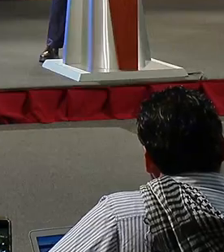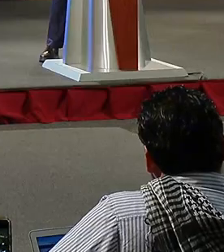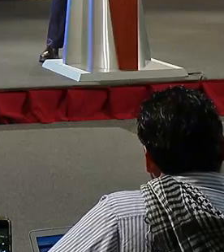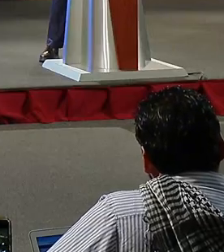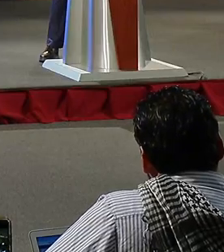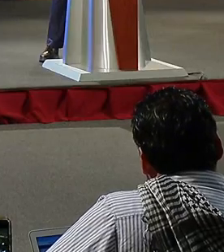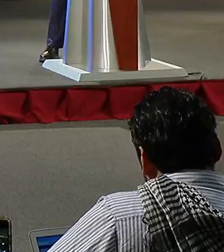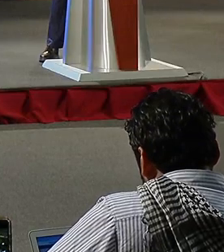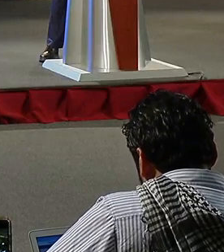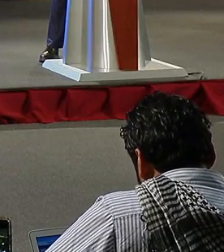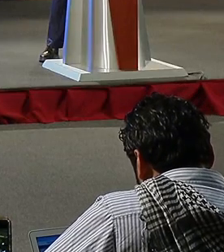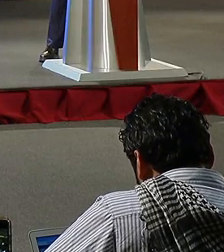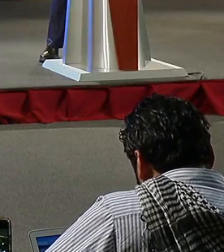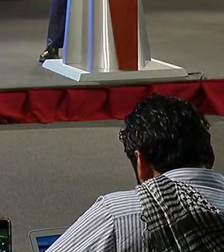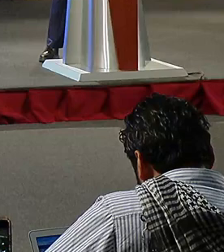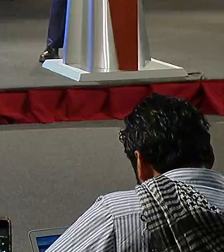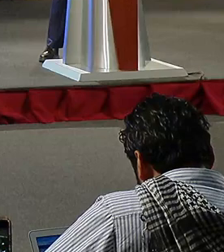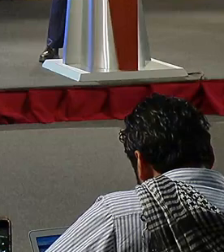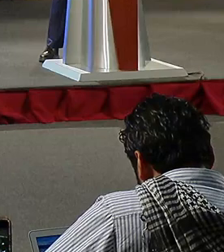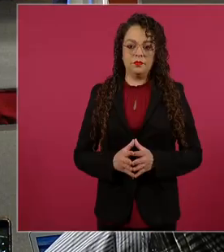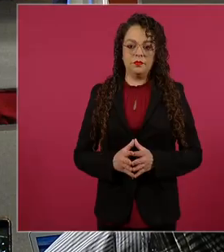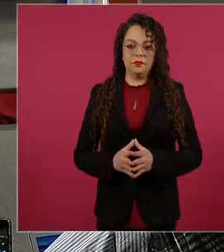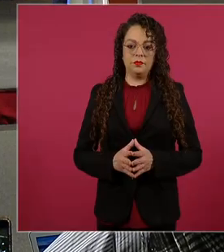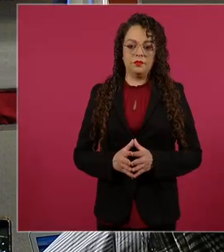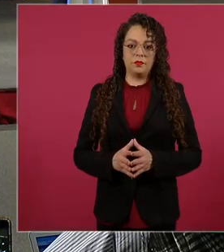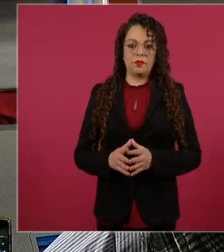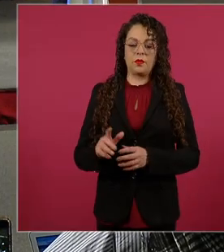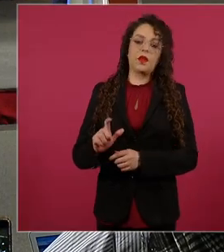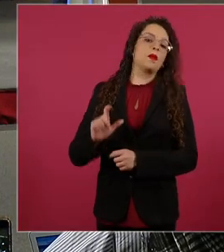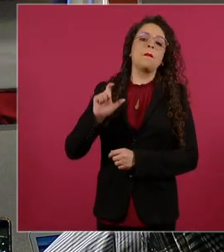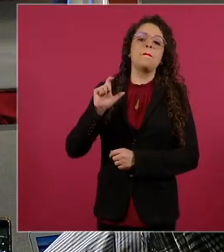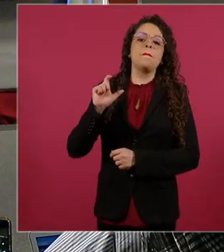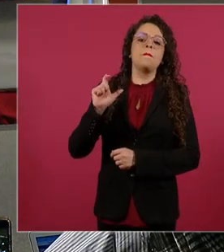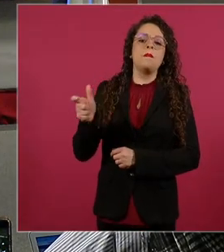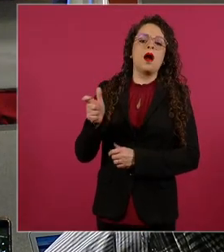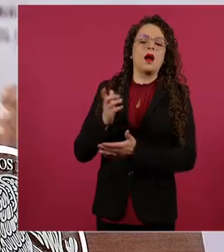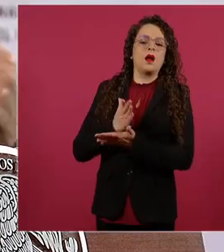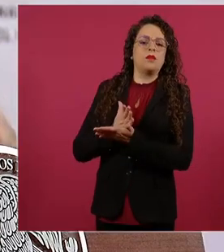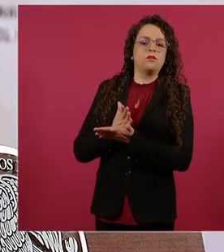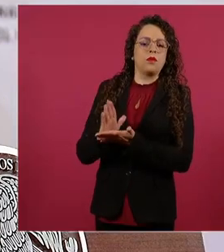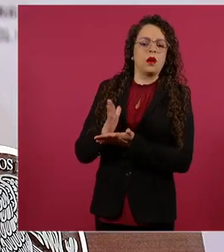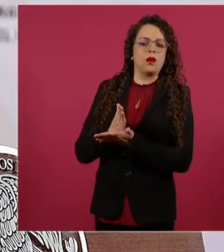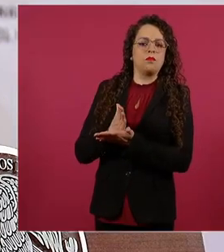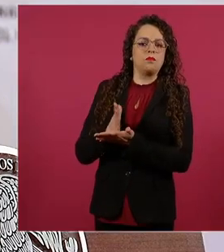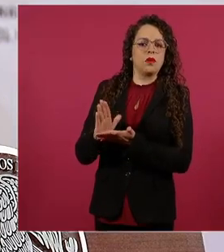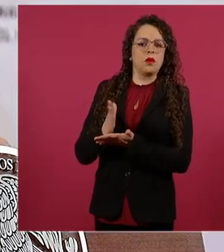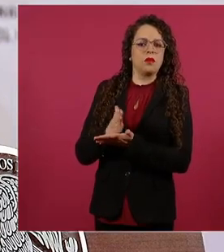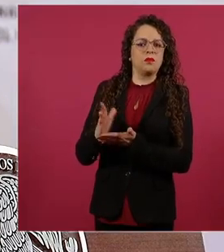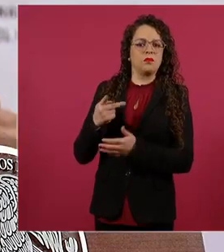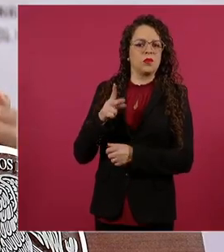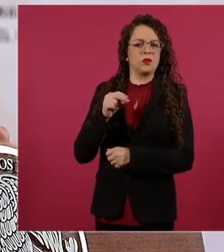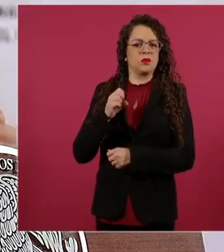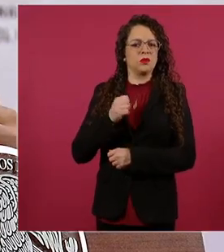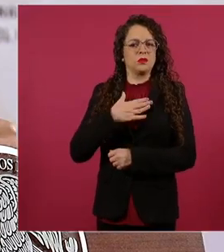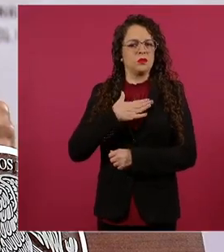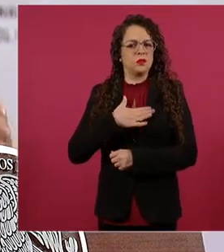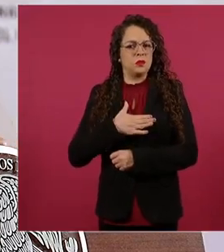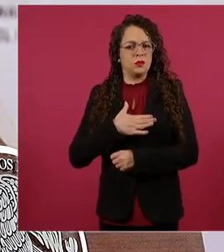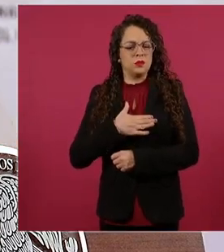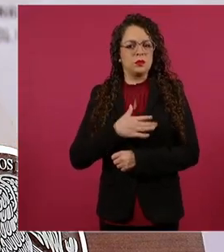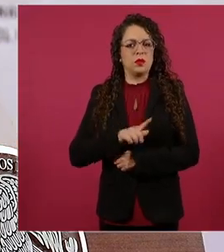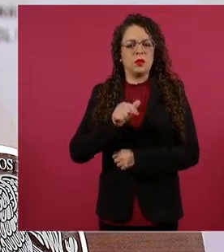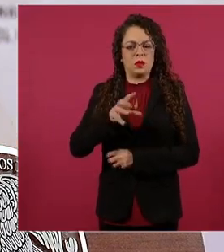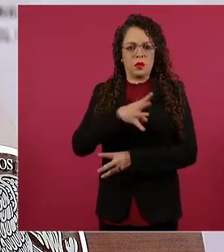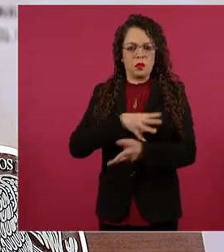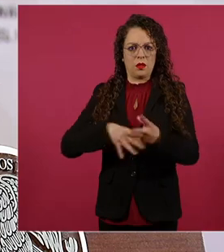artificiales, injustos digo yo. Y luego, ¿qué sucedía? El momento en el que recibía su pensión, se le descontaba el